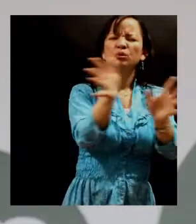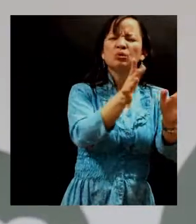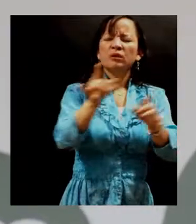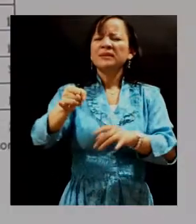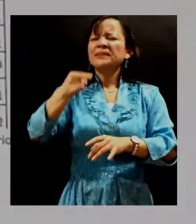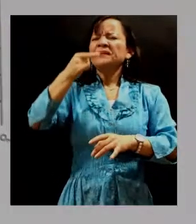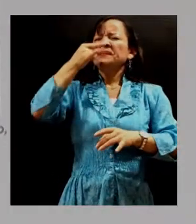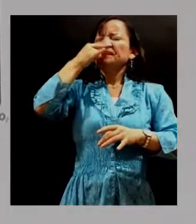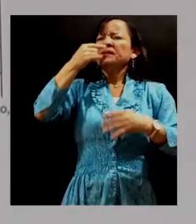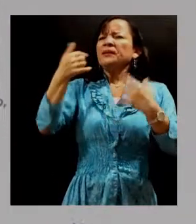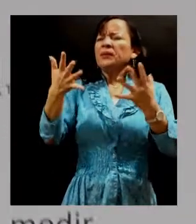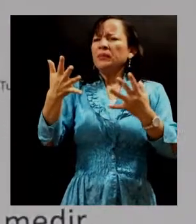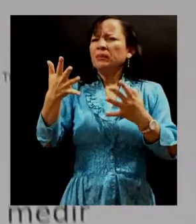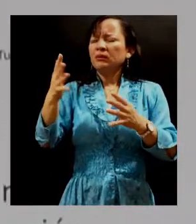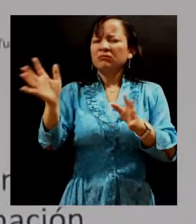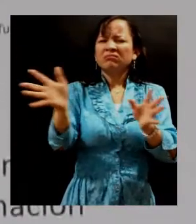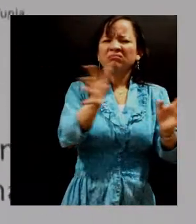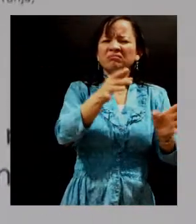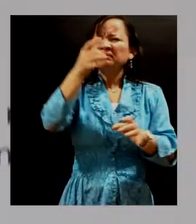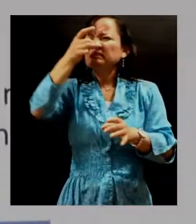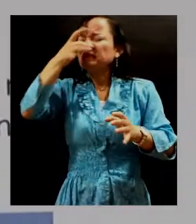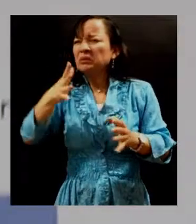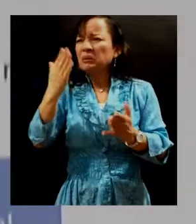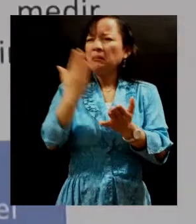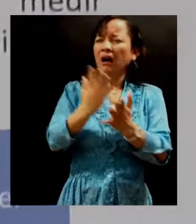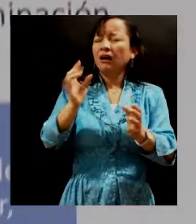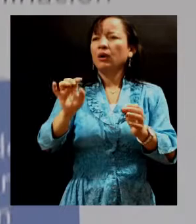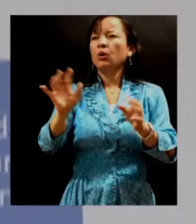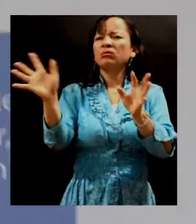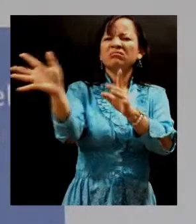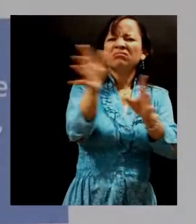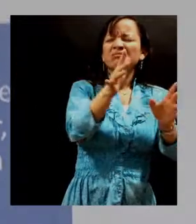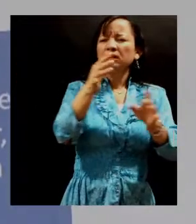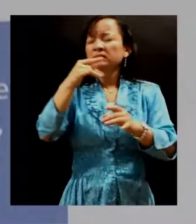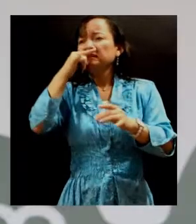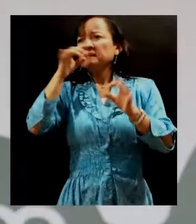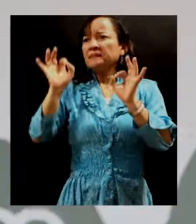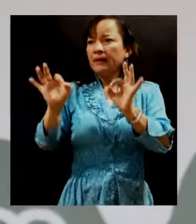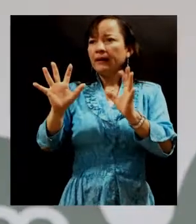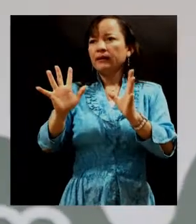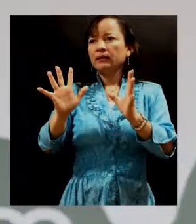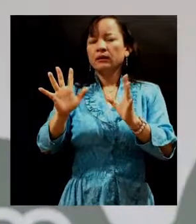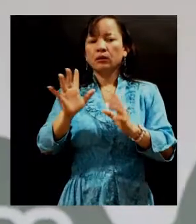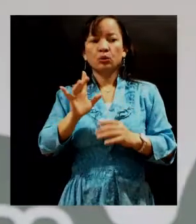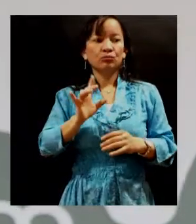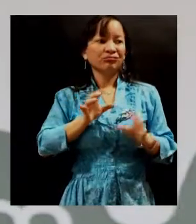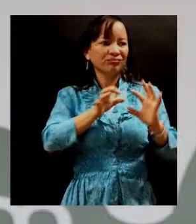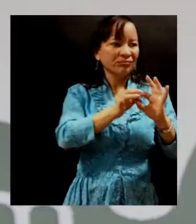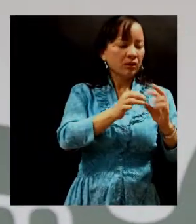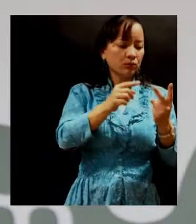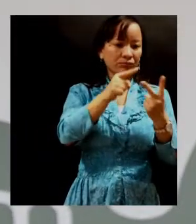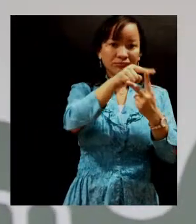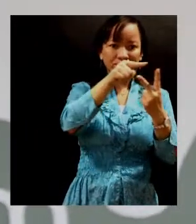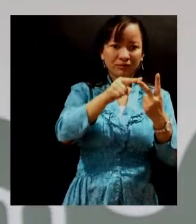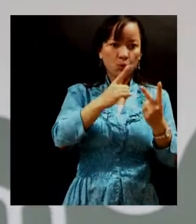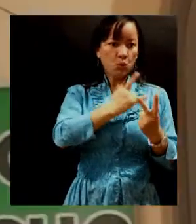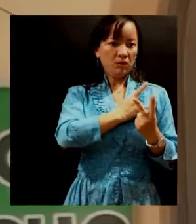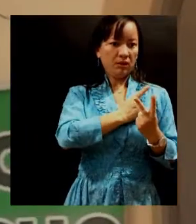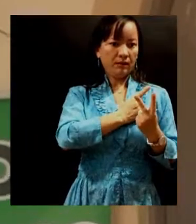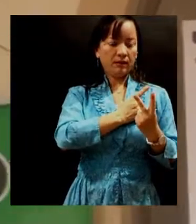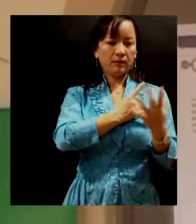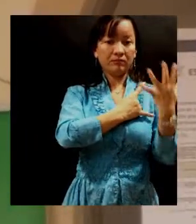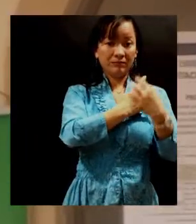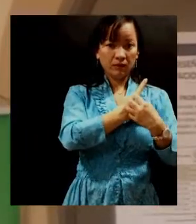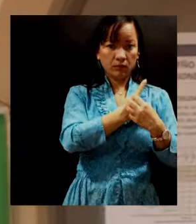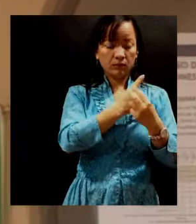aire en la ciudad de Tunja. Este proyecto realizado en conjunto con la Unidad de Ciencia, Tecnología e Innovación de Tunja y la Universidad Santo Tomás.